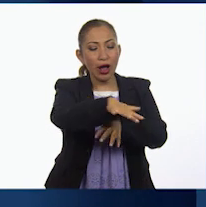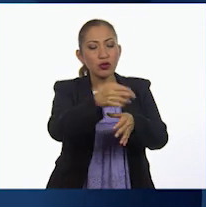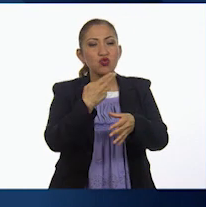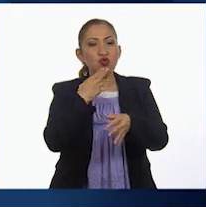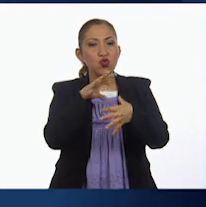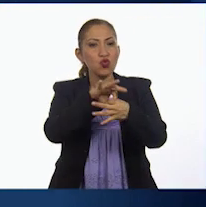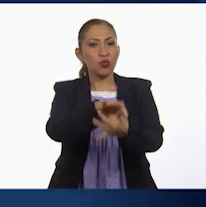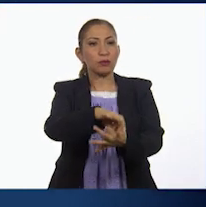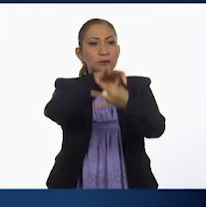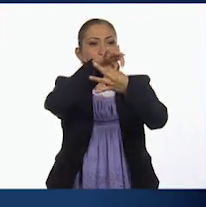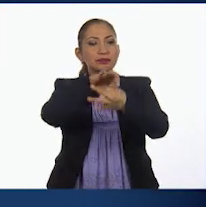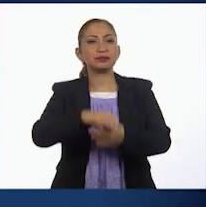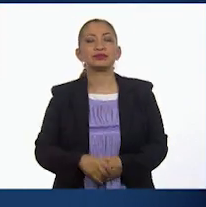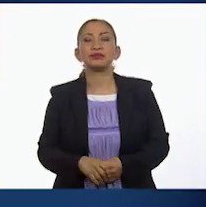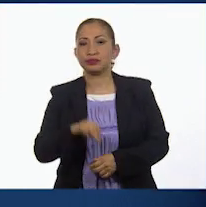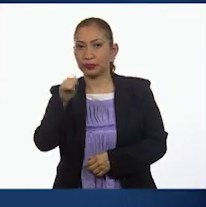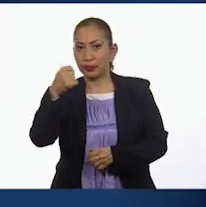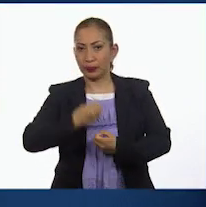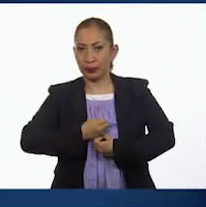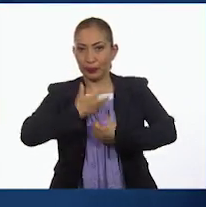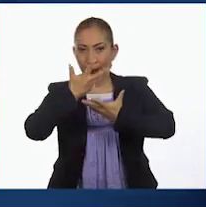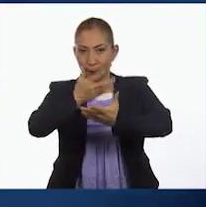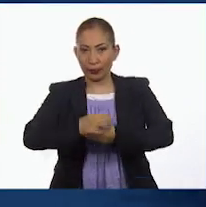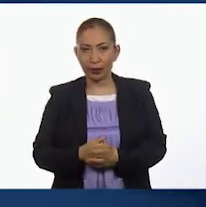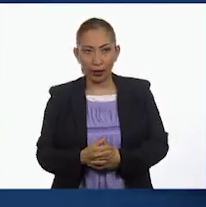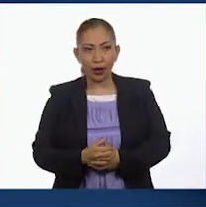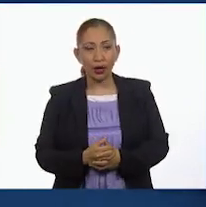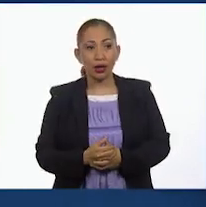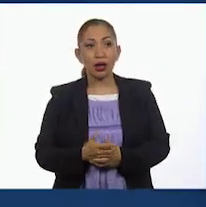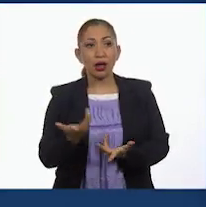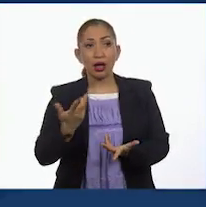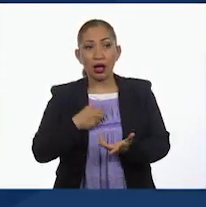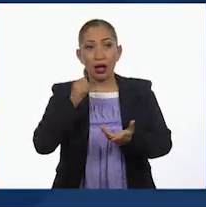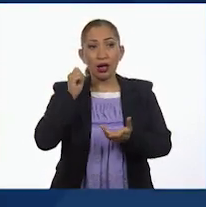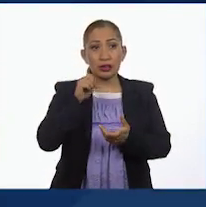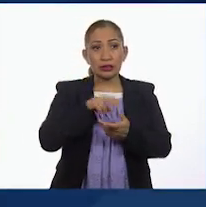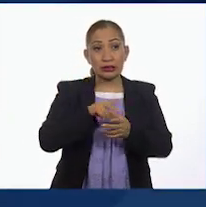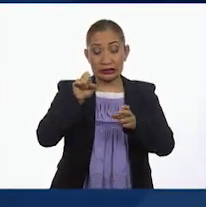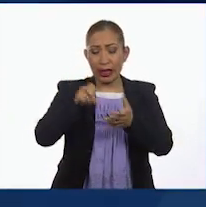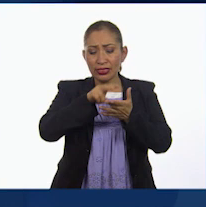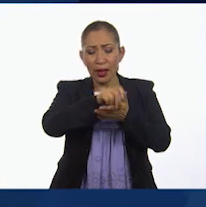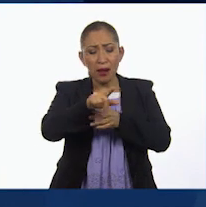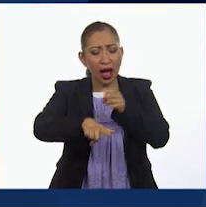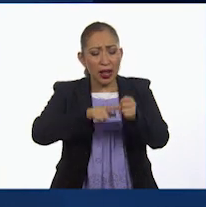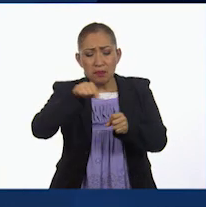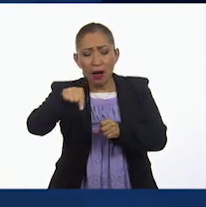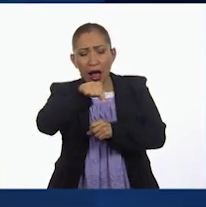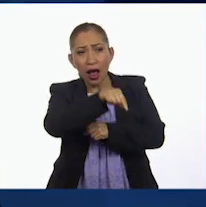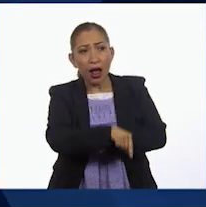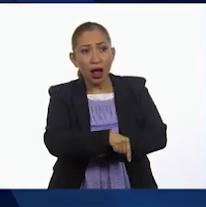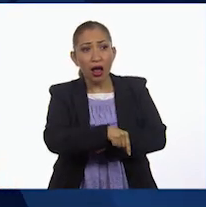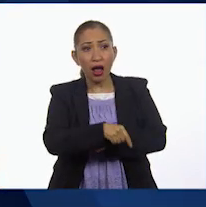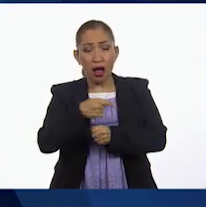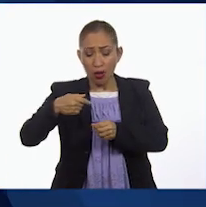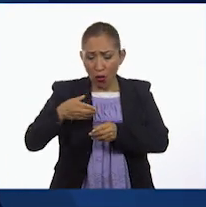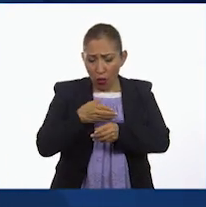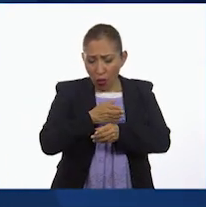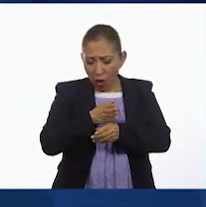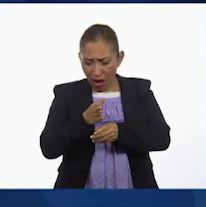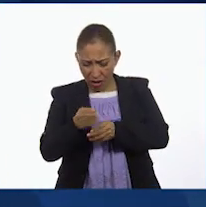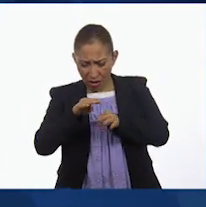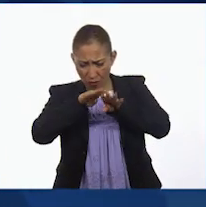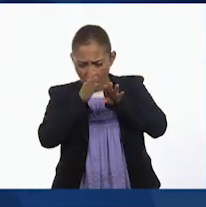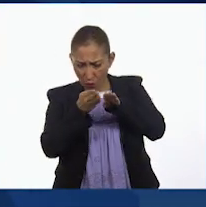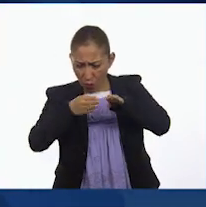arraigan. Siguiente poema. Saltaba sobre el pasto un insecto. La curva y oxidada